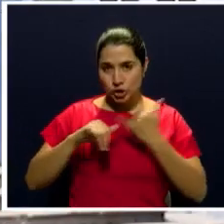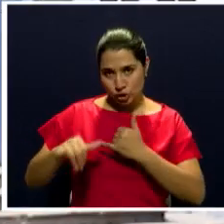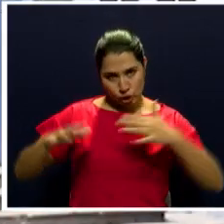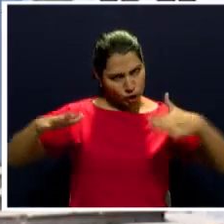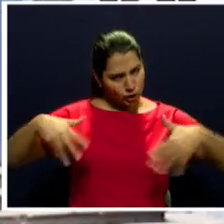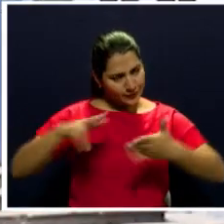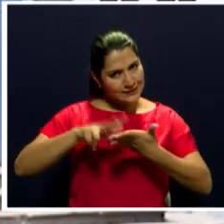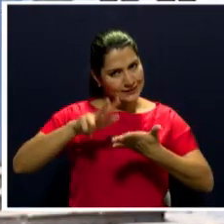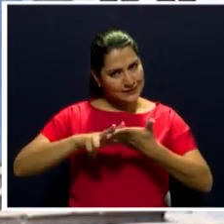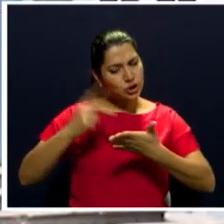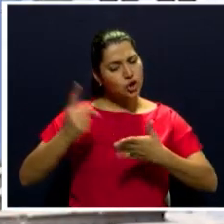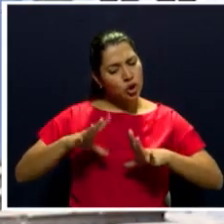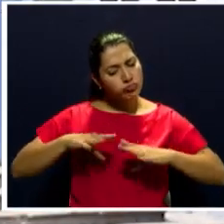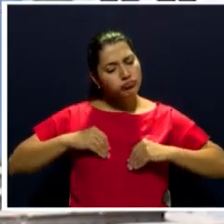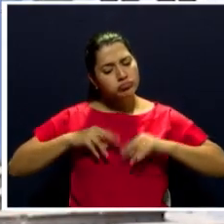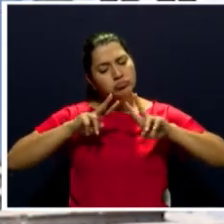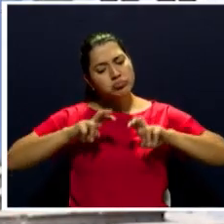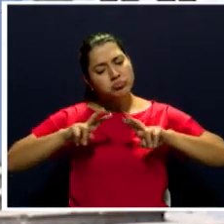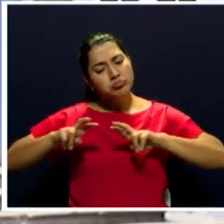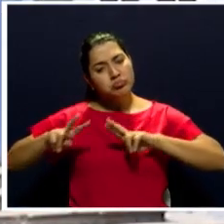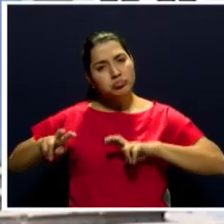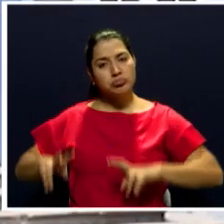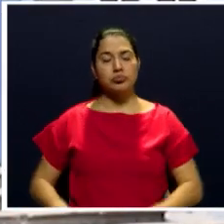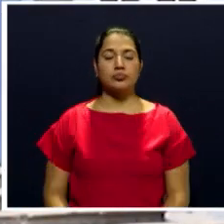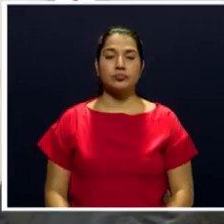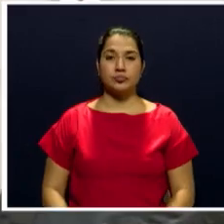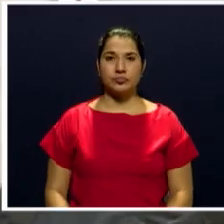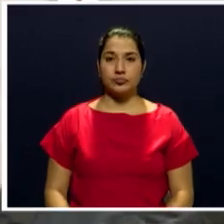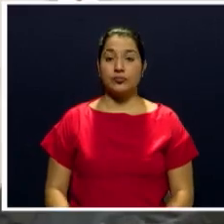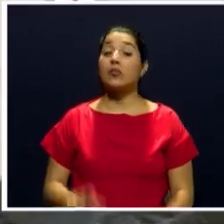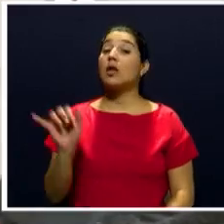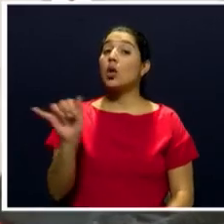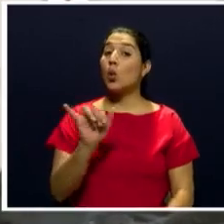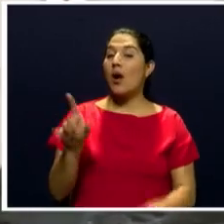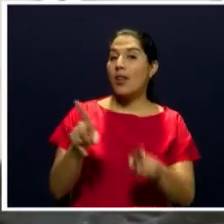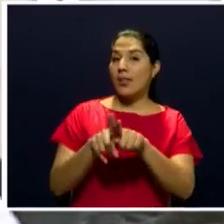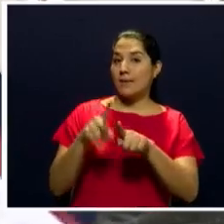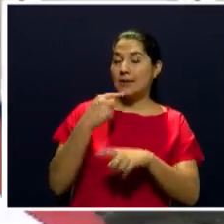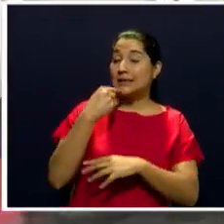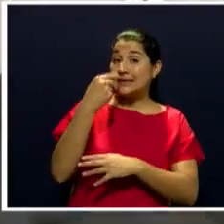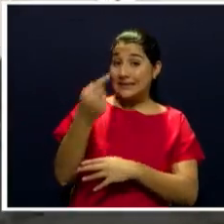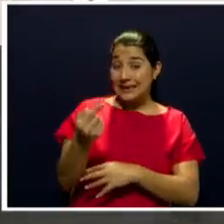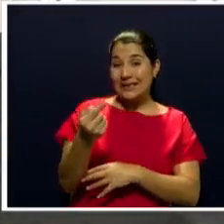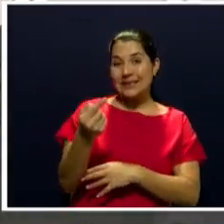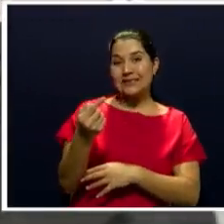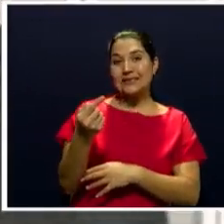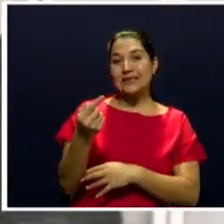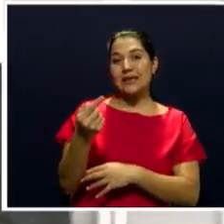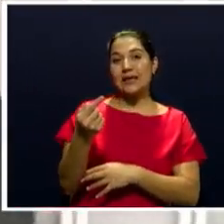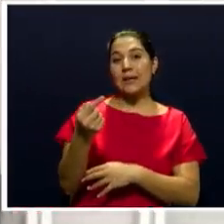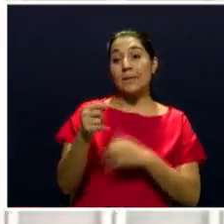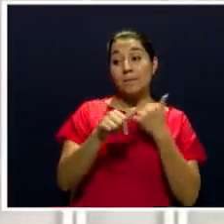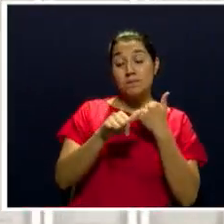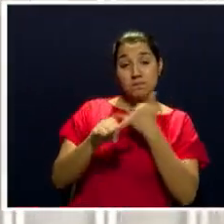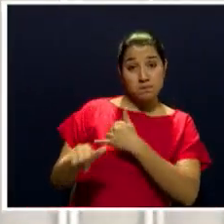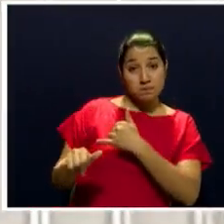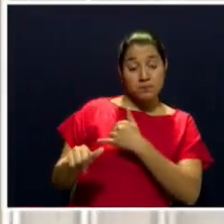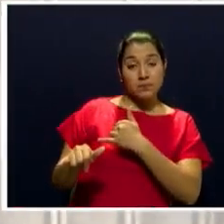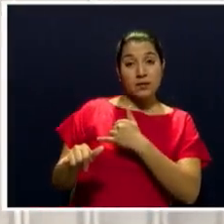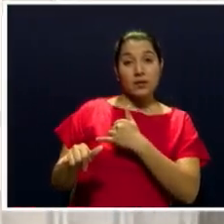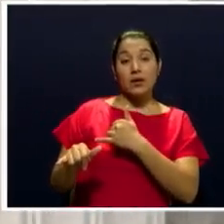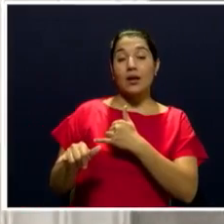inconstitucionalidad presentada por varios diputados contra este decreto ejecutivo. Asimismo, señalan que la interposición de la acción de